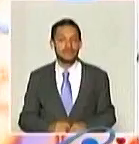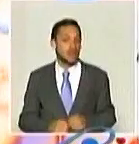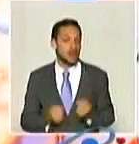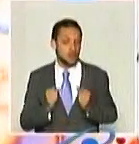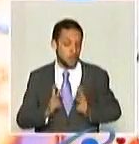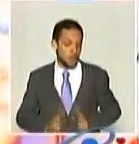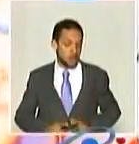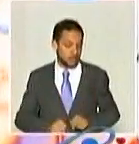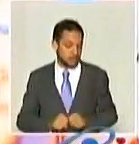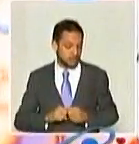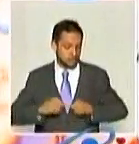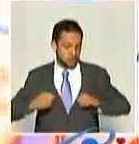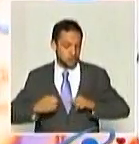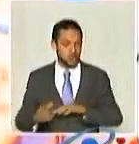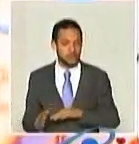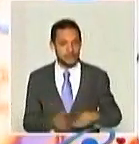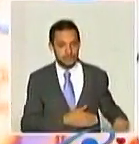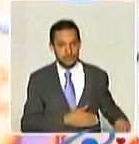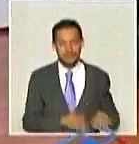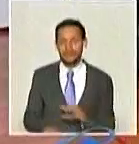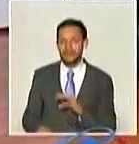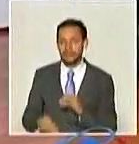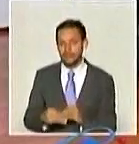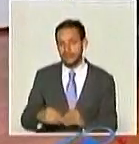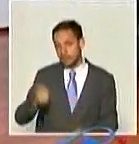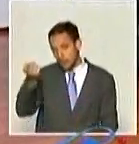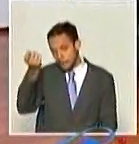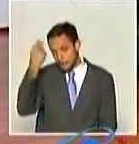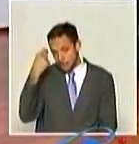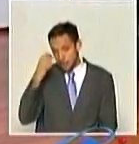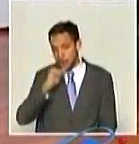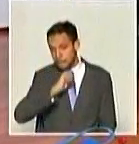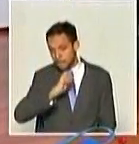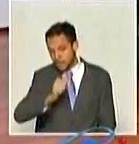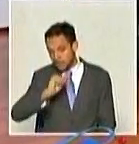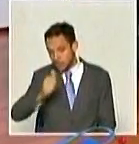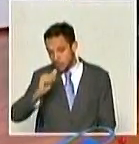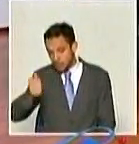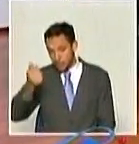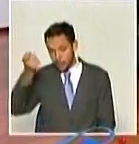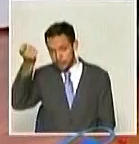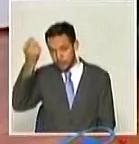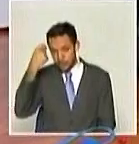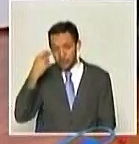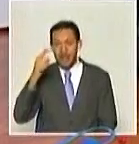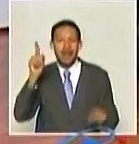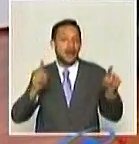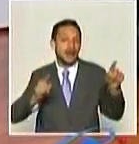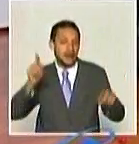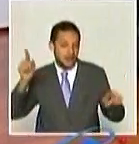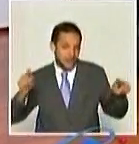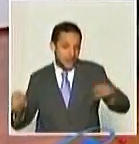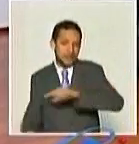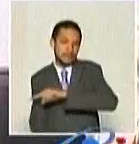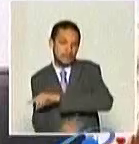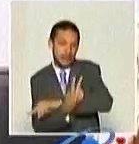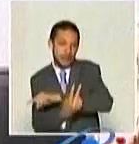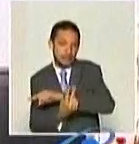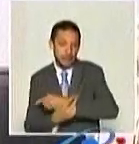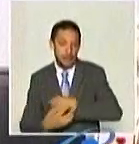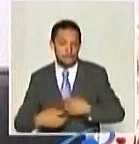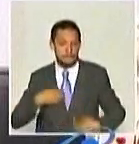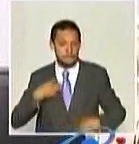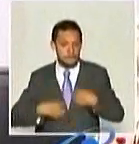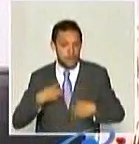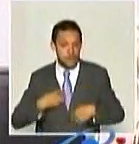que tener en cuenta para que algunas personas que ven el programa y algunos pacientes no se vayan a asustar. Cuando